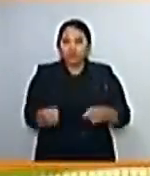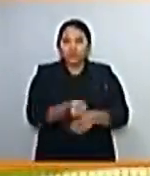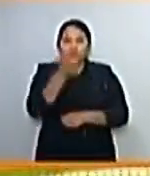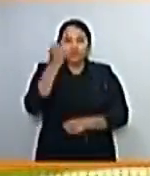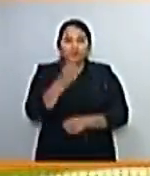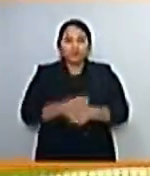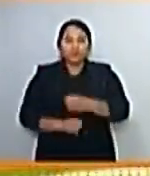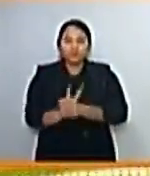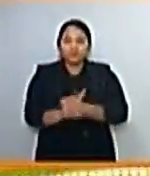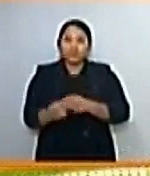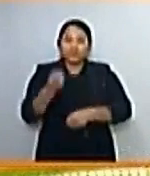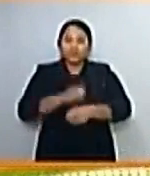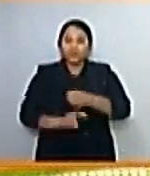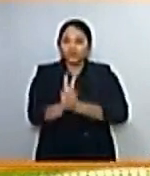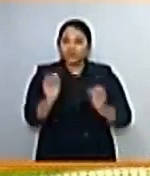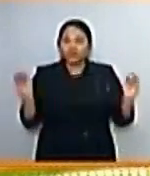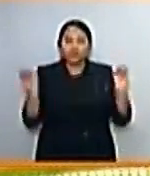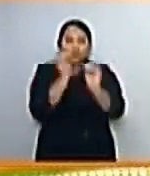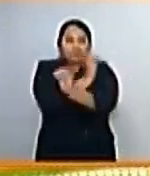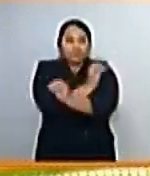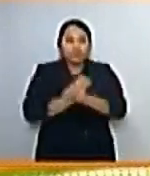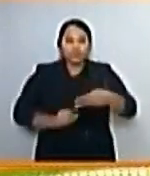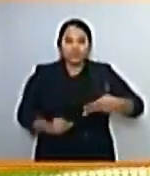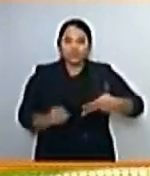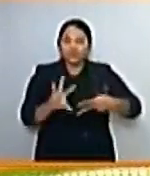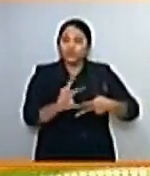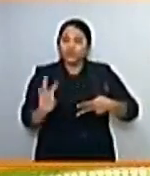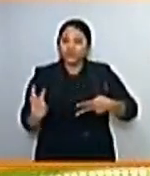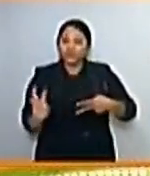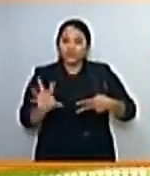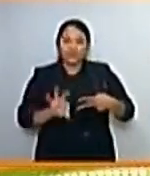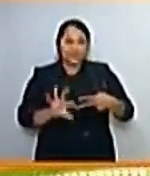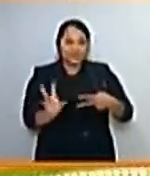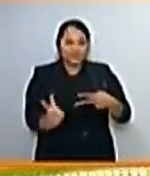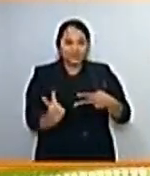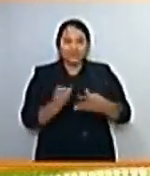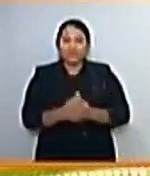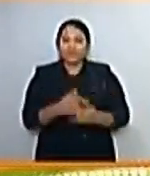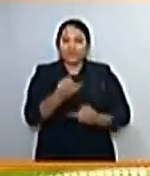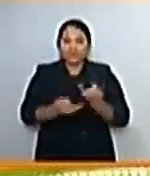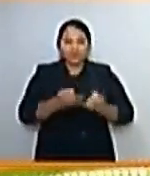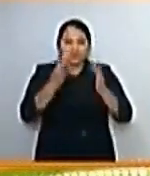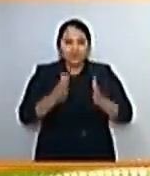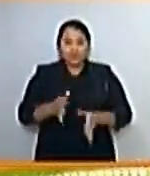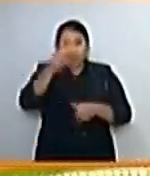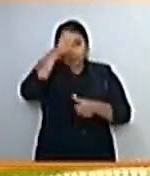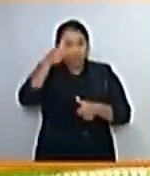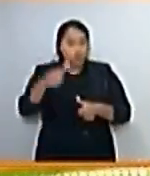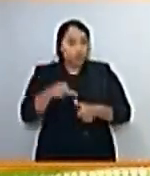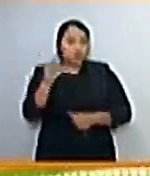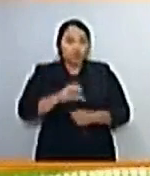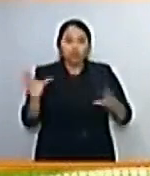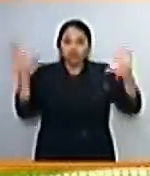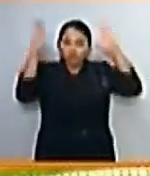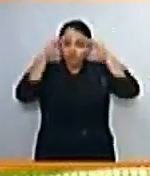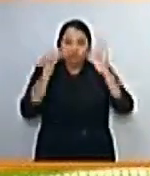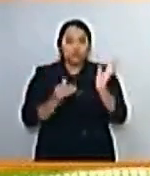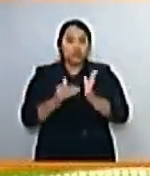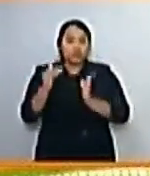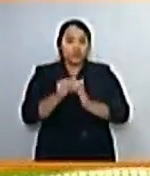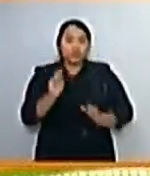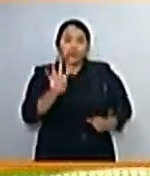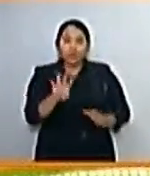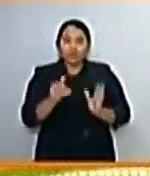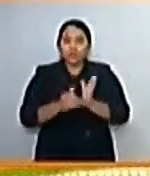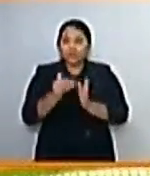números ganadores en premiados y premiados mix son el 66 y el 97. Jugadores, recuerdo, noche millonaria y el monto está en 4